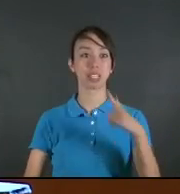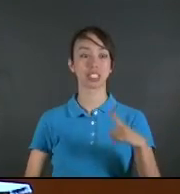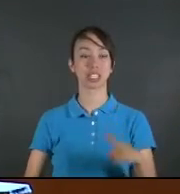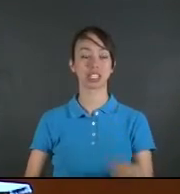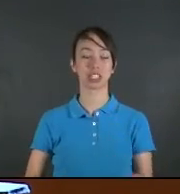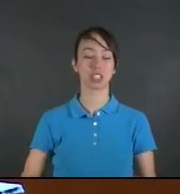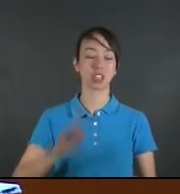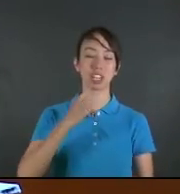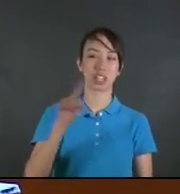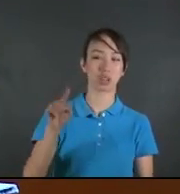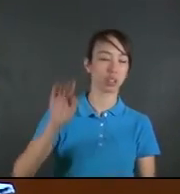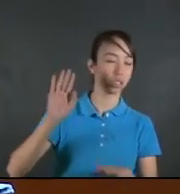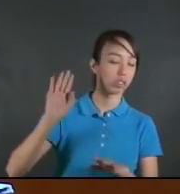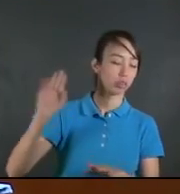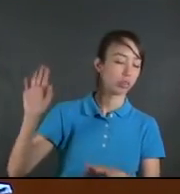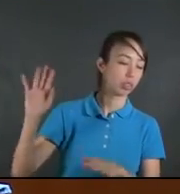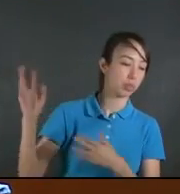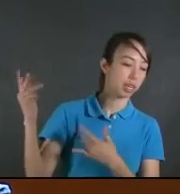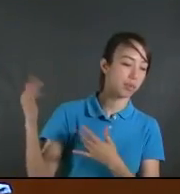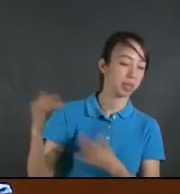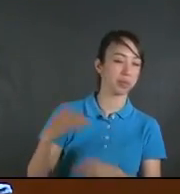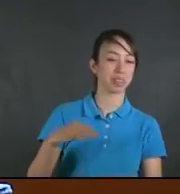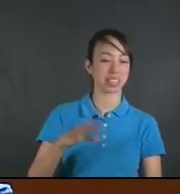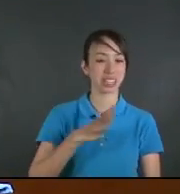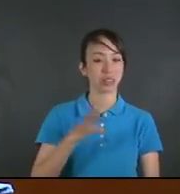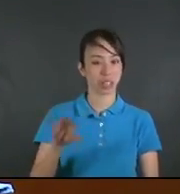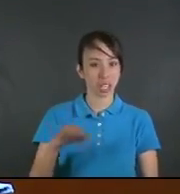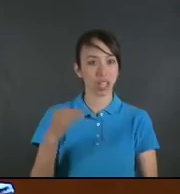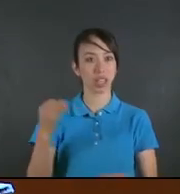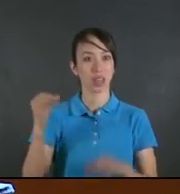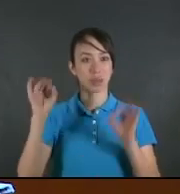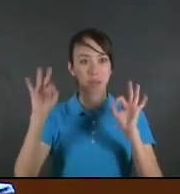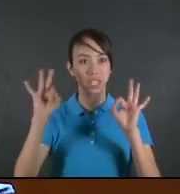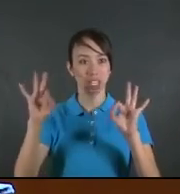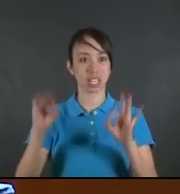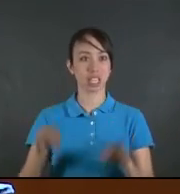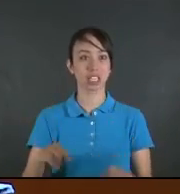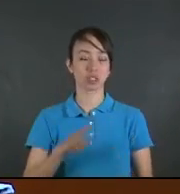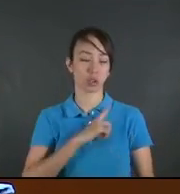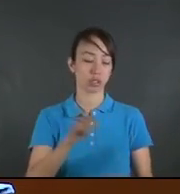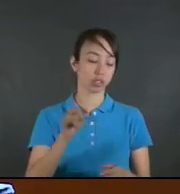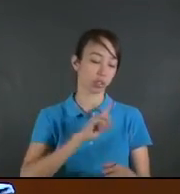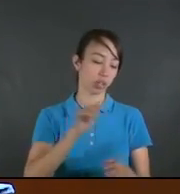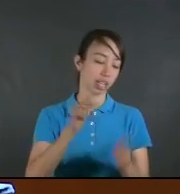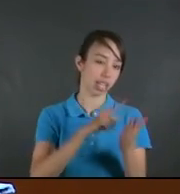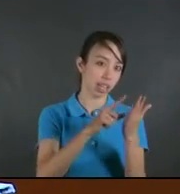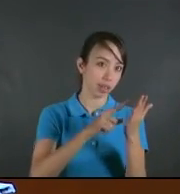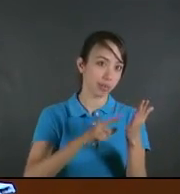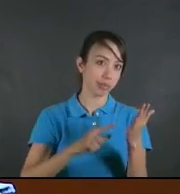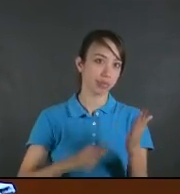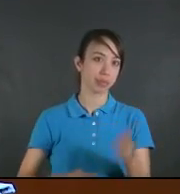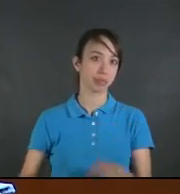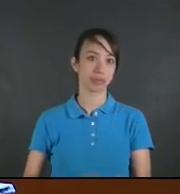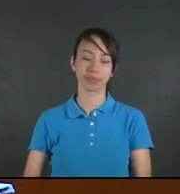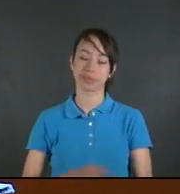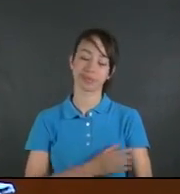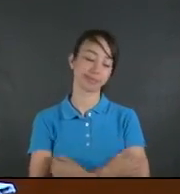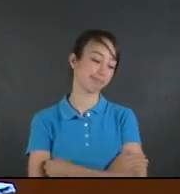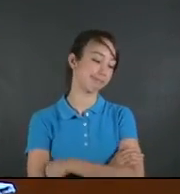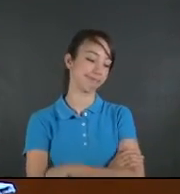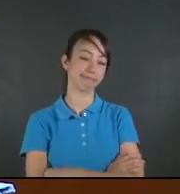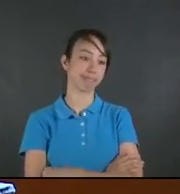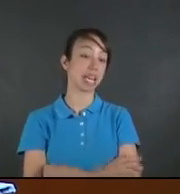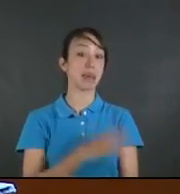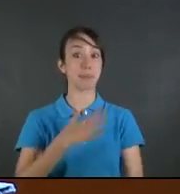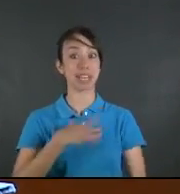estoy me toca predicar mamá y y y y solo estoy leyendo y se me caendo Ay papá me dice pero